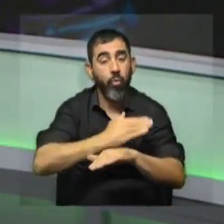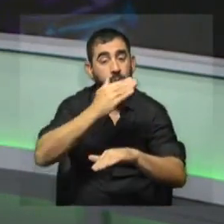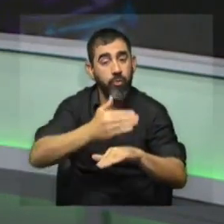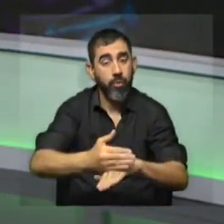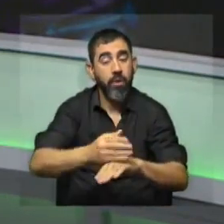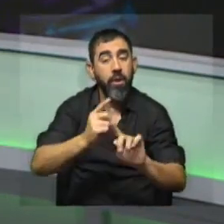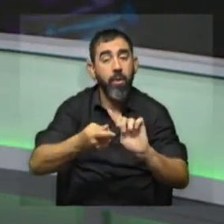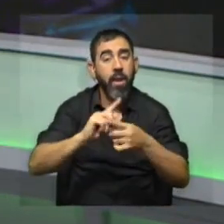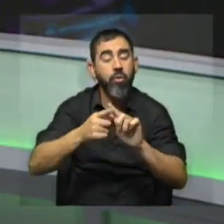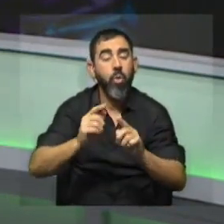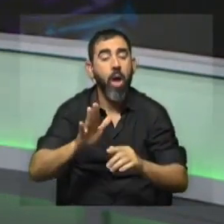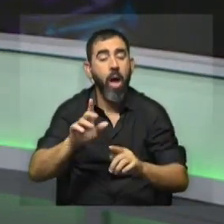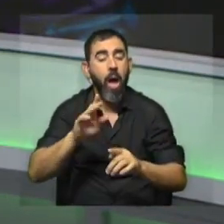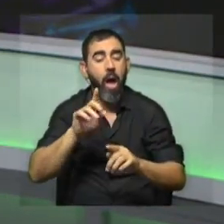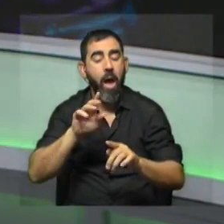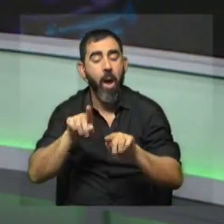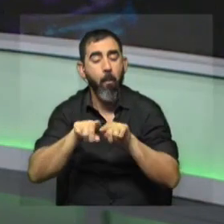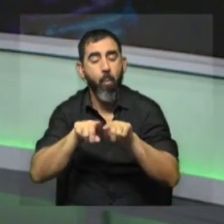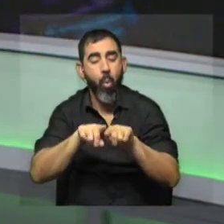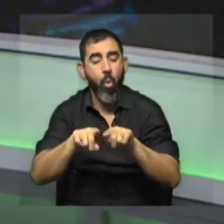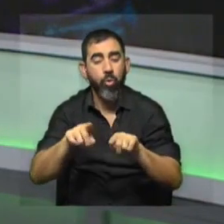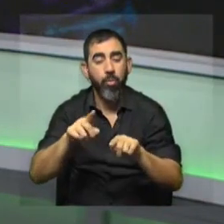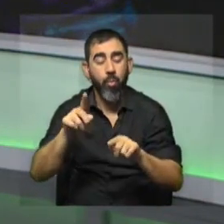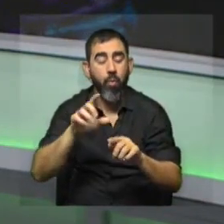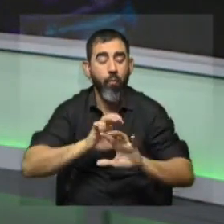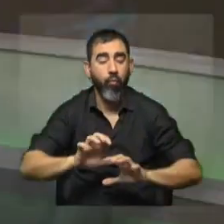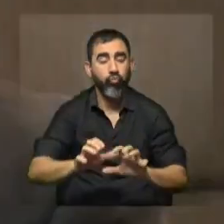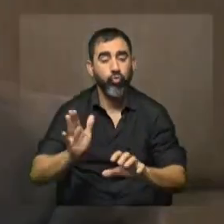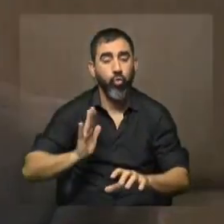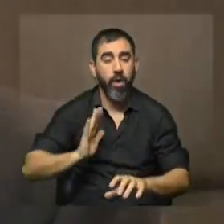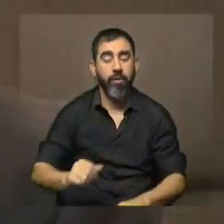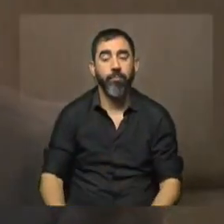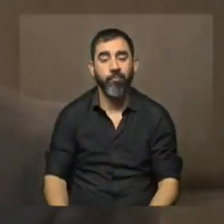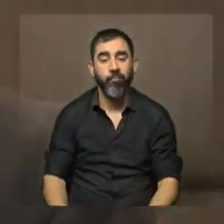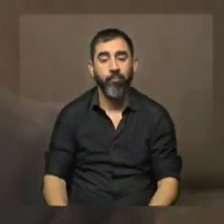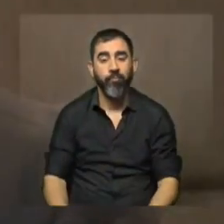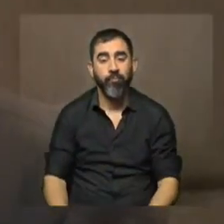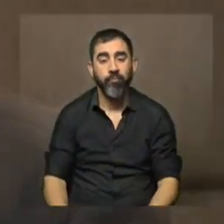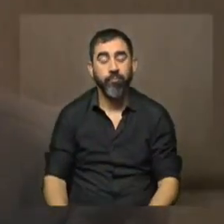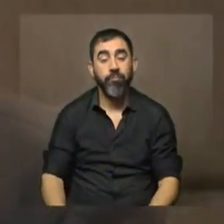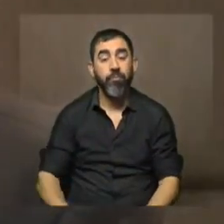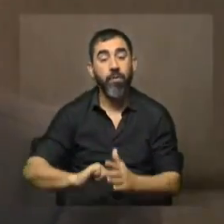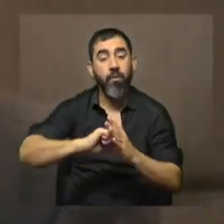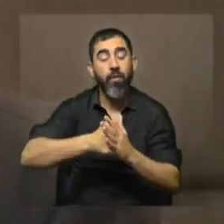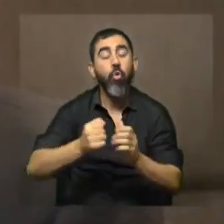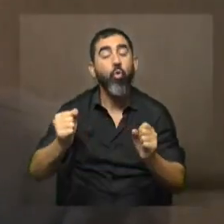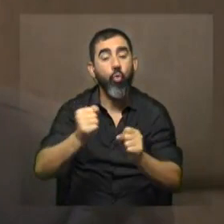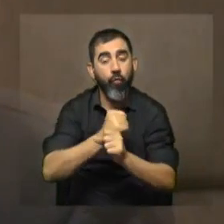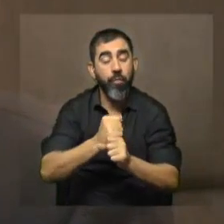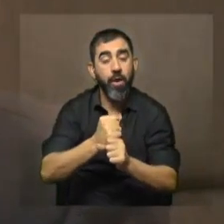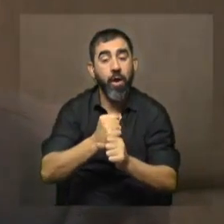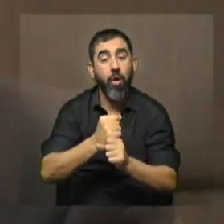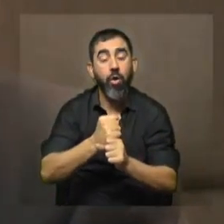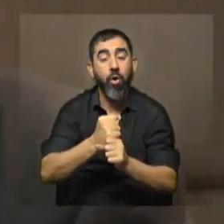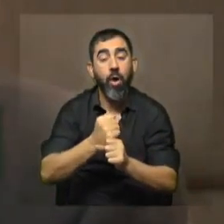de esto, de la relación amorosa que mantuvo este hombre con una subordinada. Una fuente del banco confirmó a EFE que los gobernadores